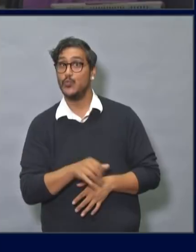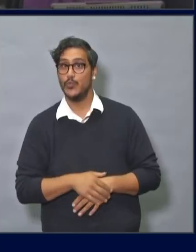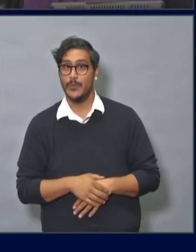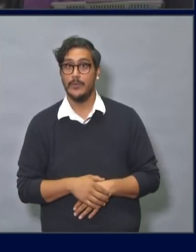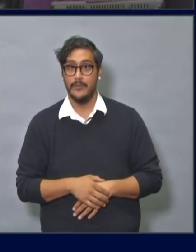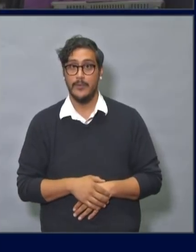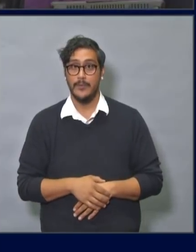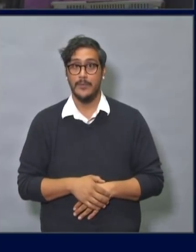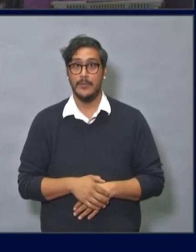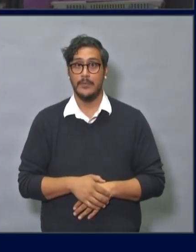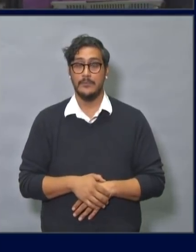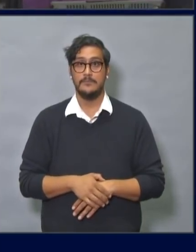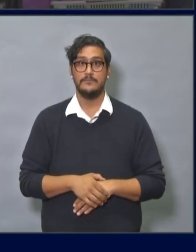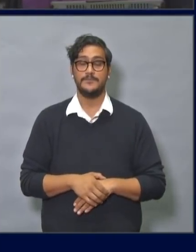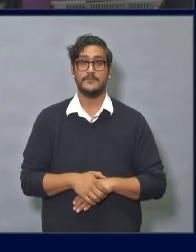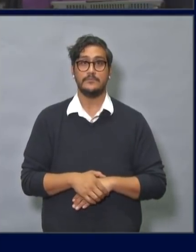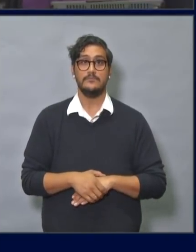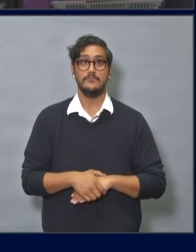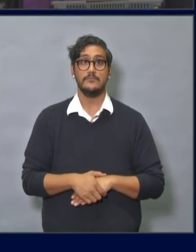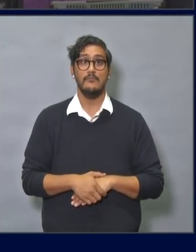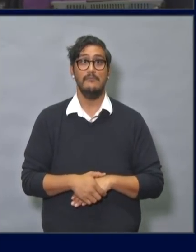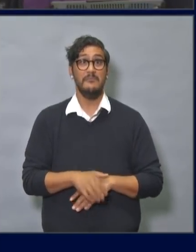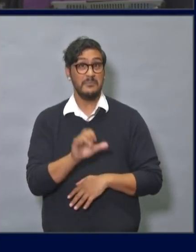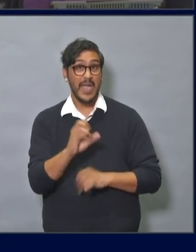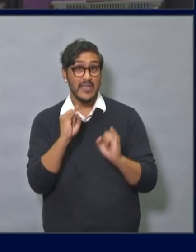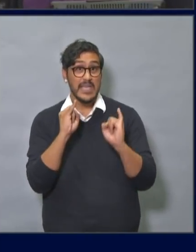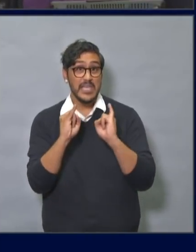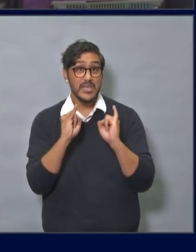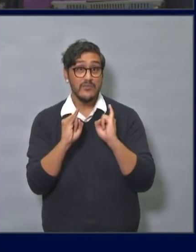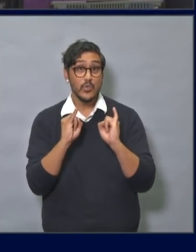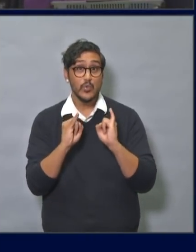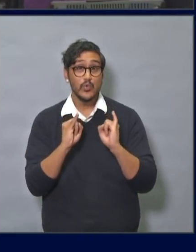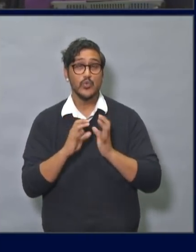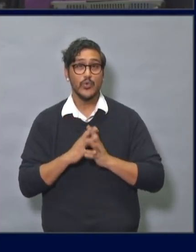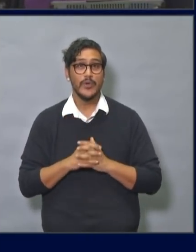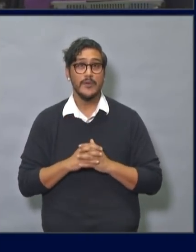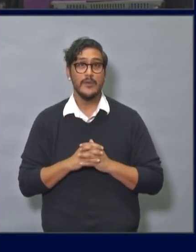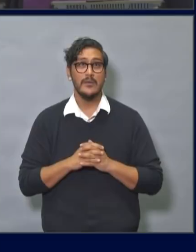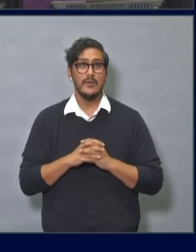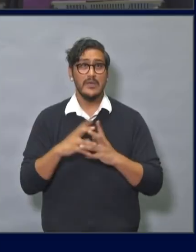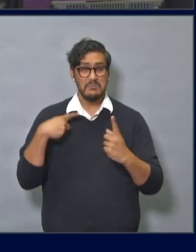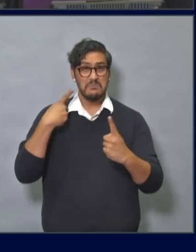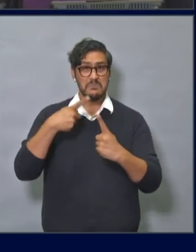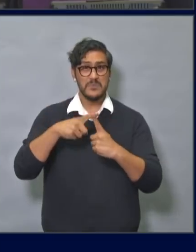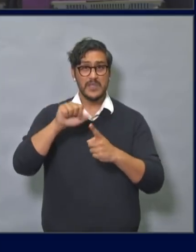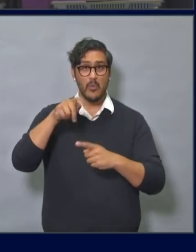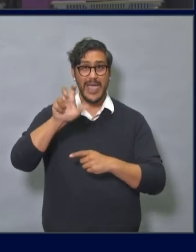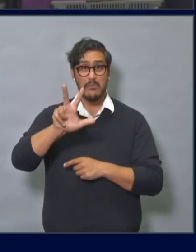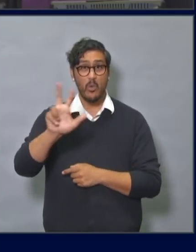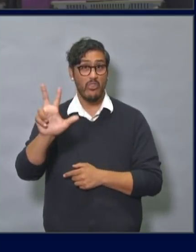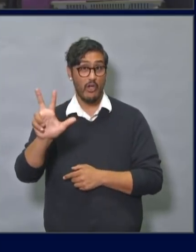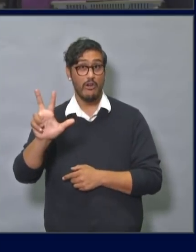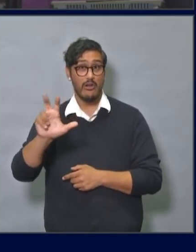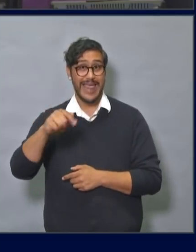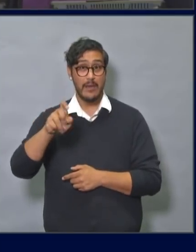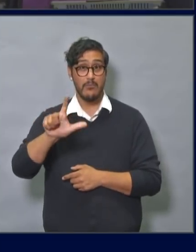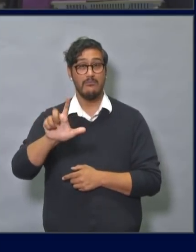Ángeles. Las entrevistas de casos iniciales hasta el 3 de abril